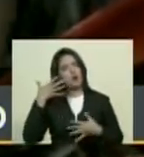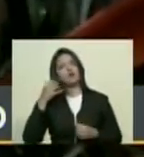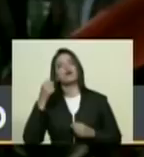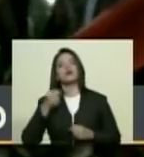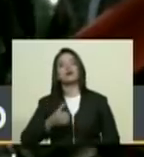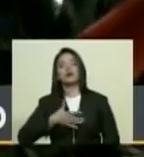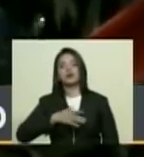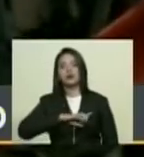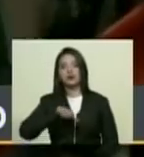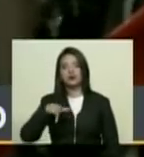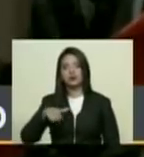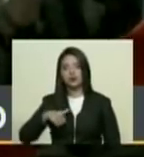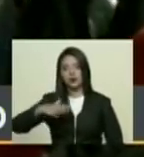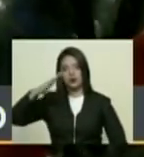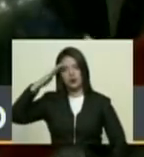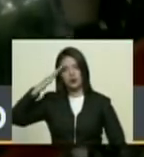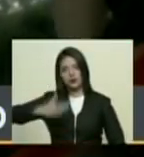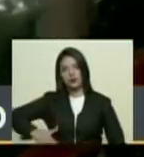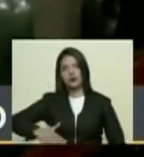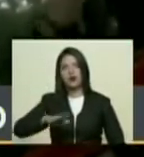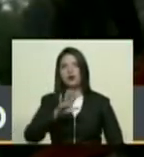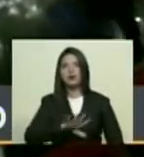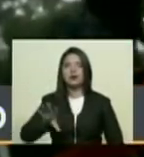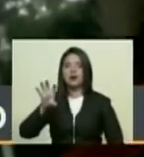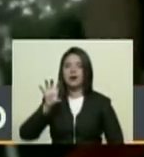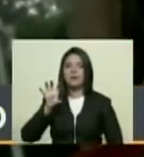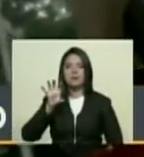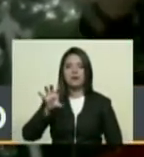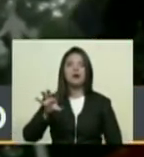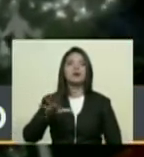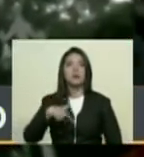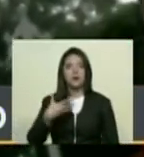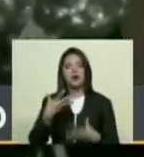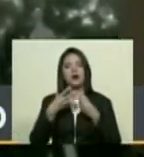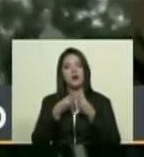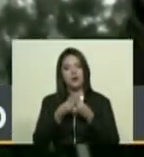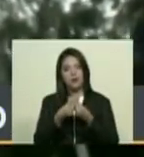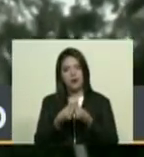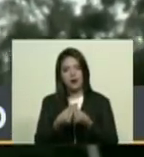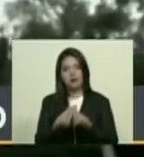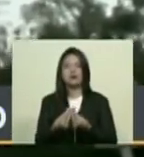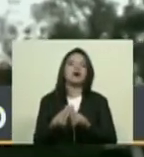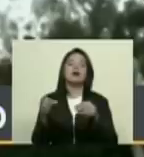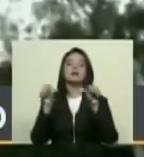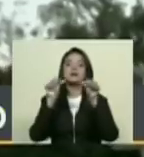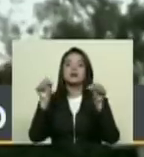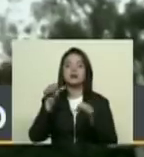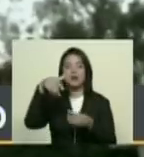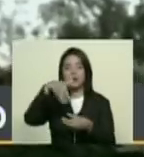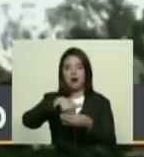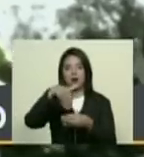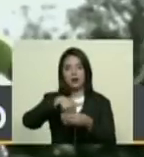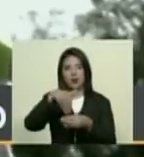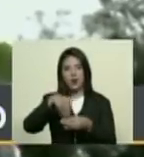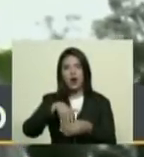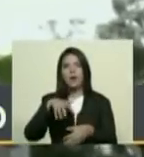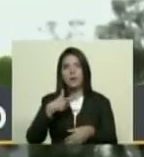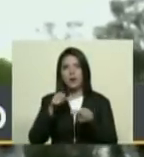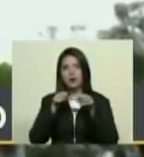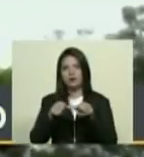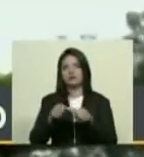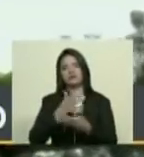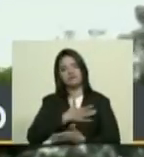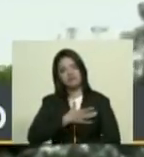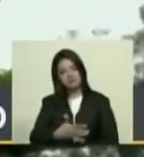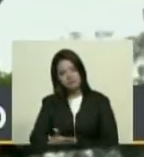sentimos nosotros los soldados y soldadas de la patria de acompañar a ese sistema electoral para contribuir,